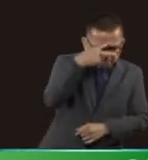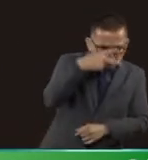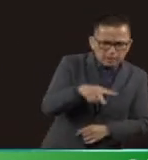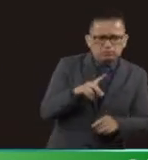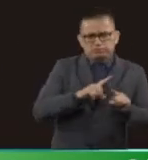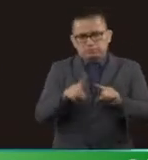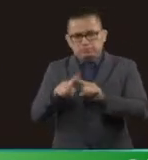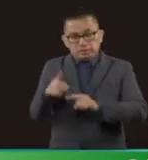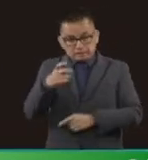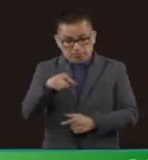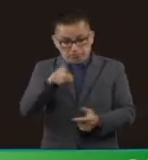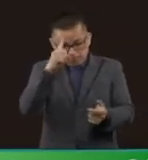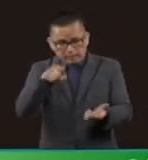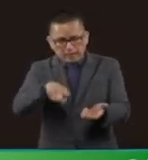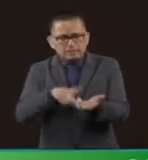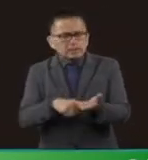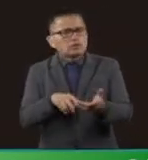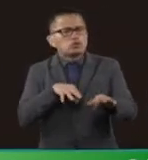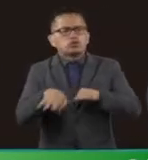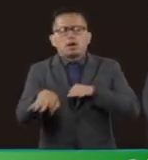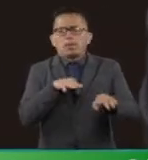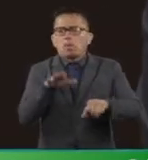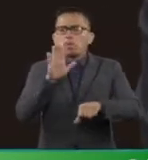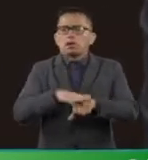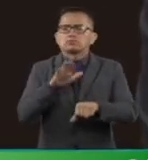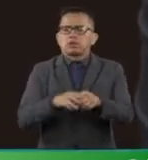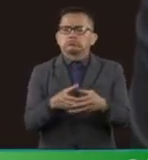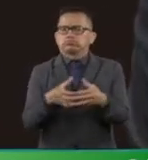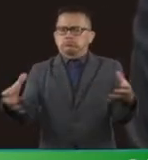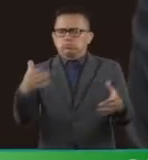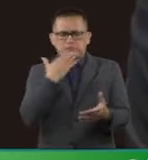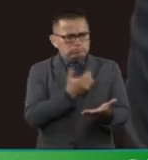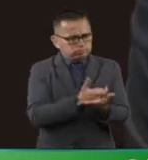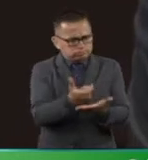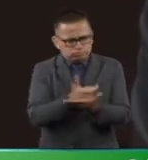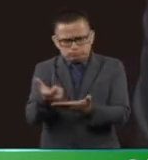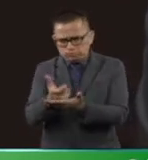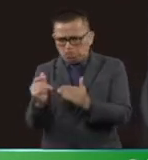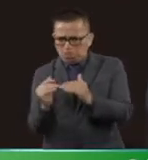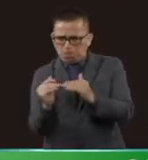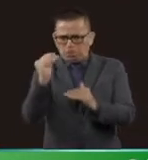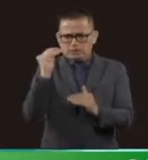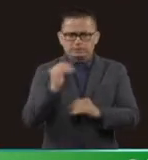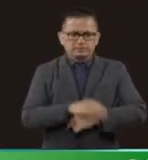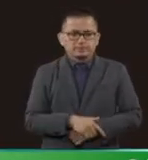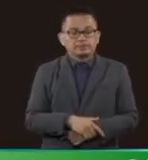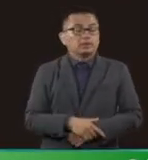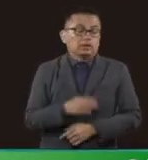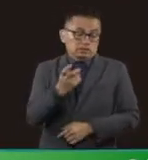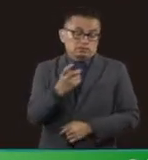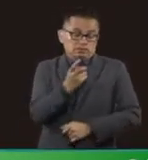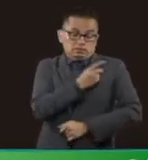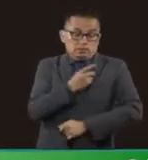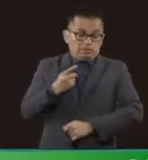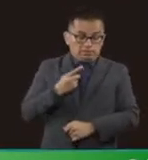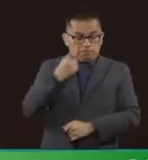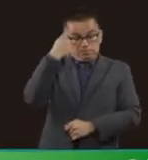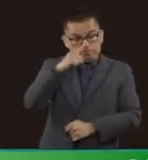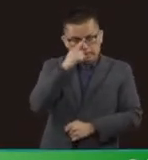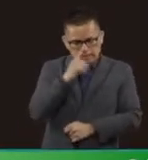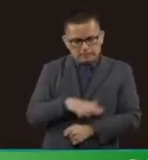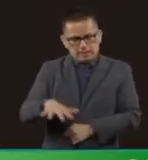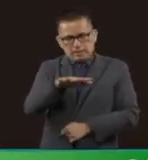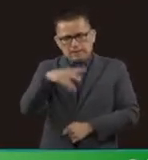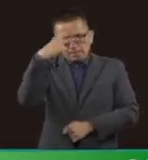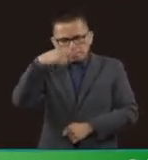contractuales que vayan mucho más allá de la garantía constitucional. Solamente así le estaremos